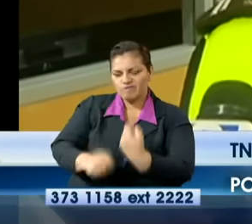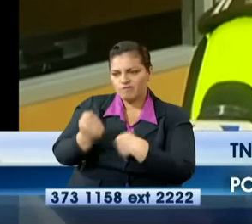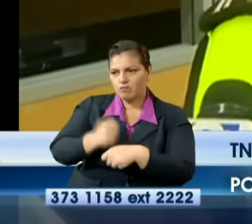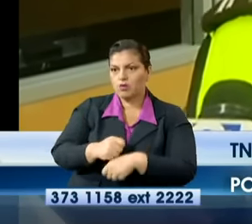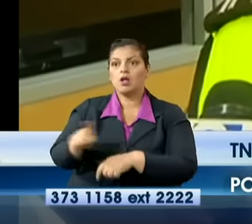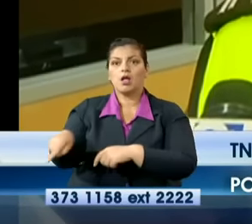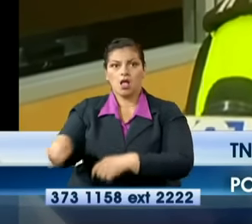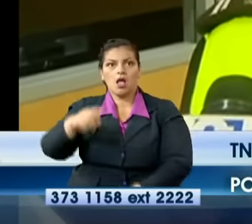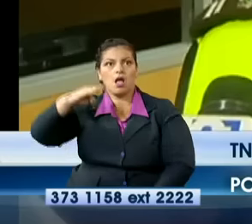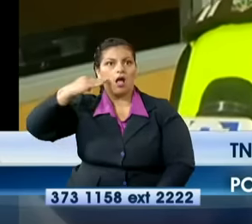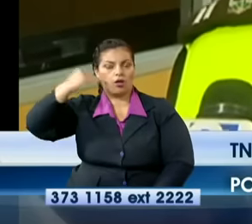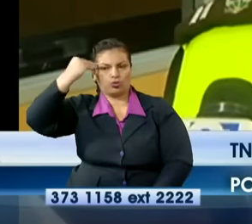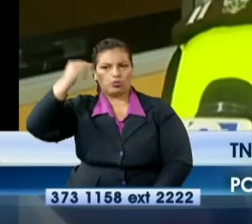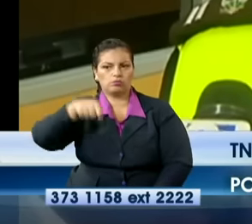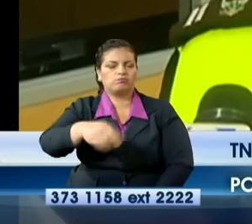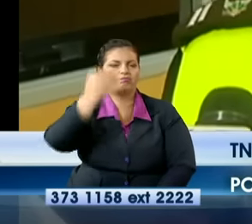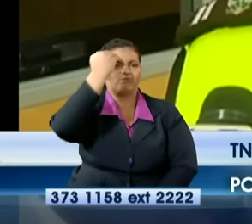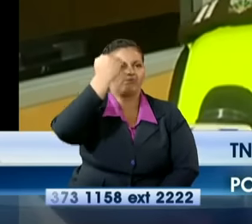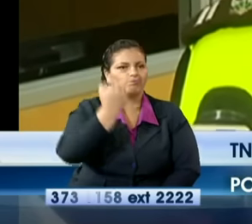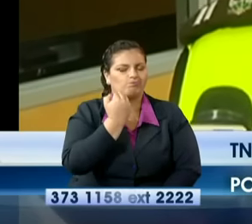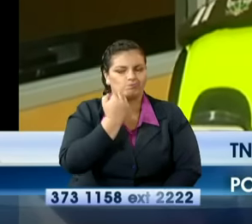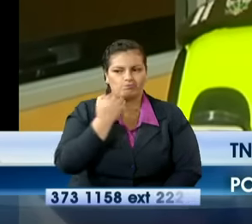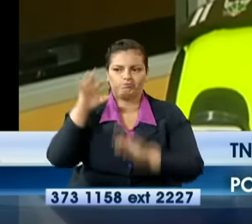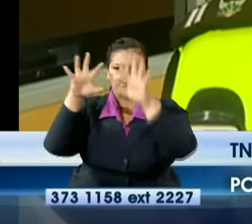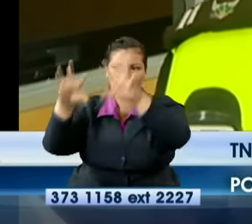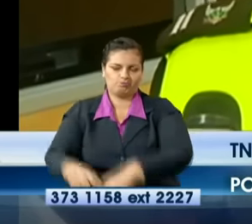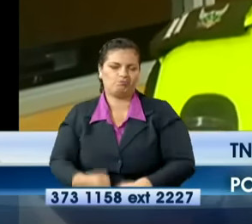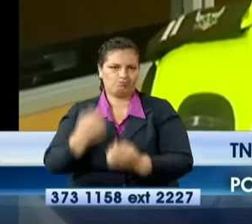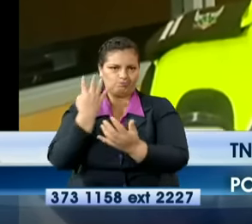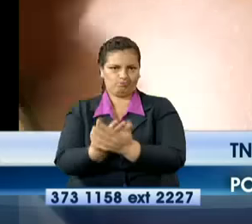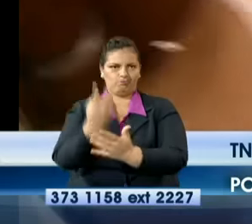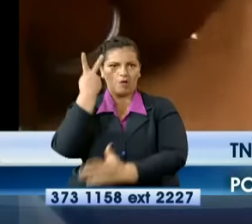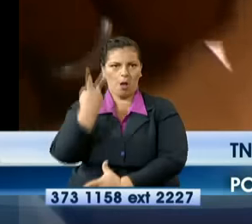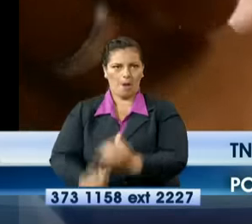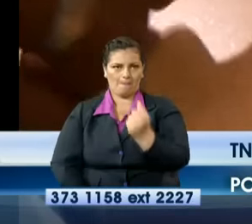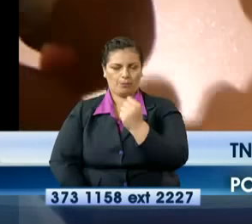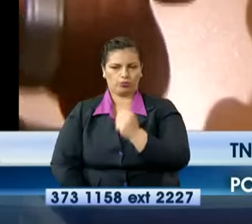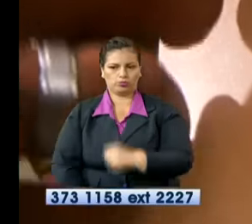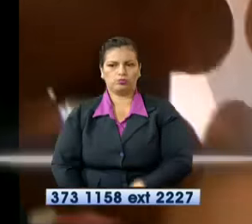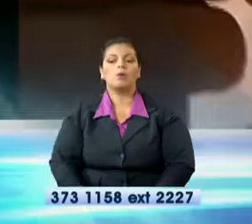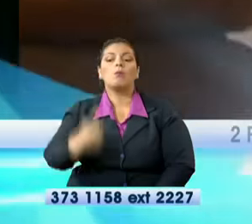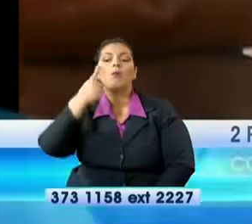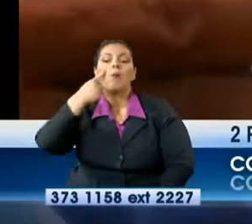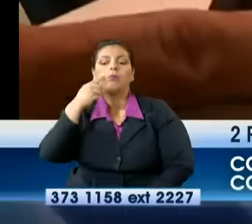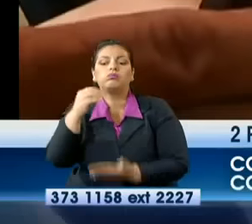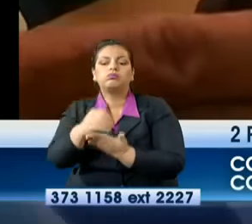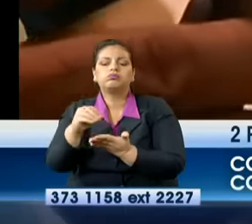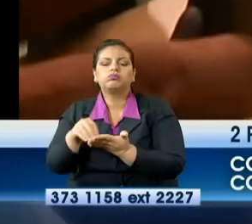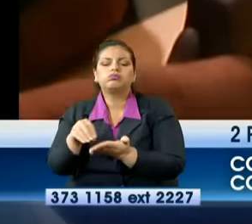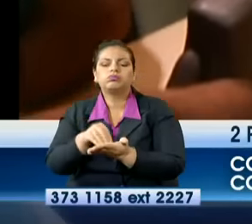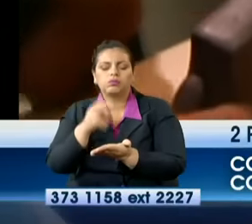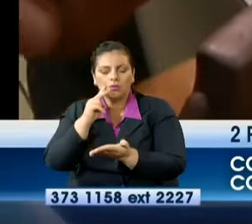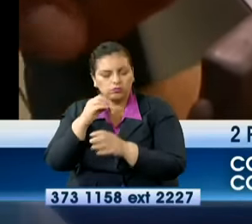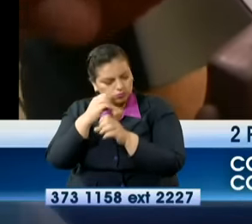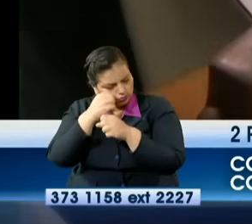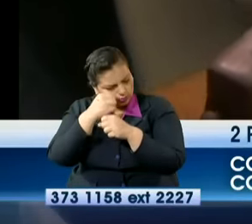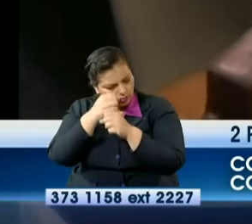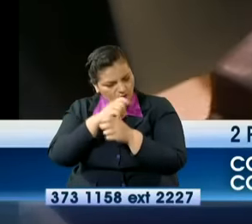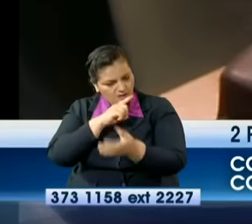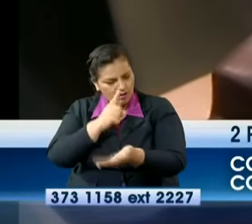positivo para cocaína de los sobres encontrados de los sujetos antes mencionados. Luego de las respectivas audiencias, los